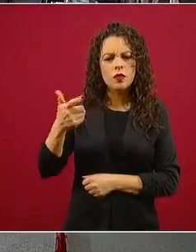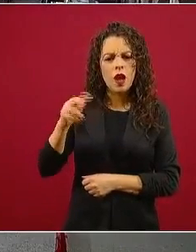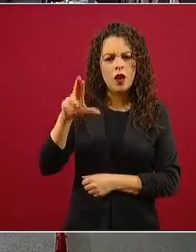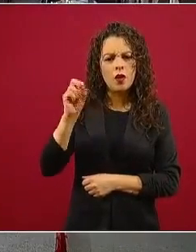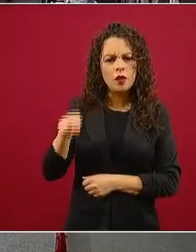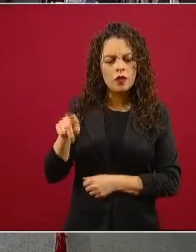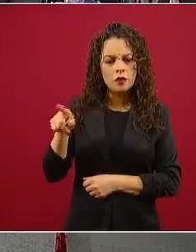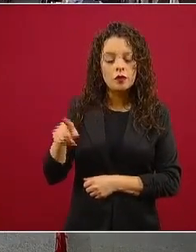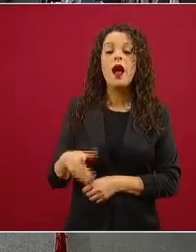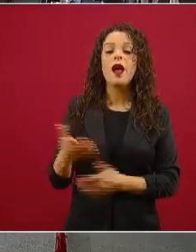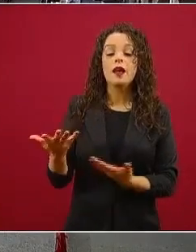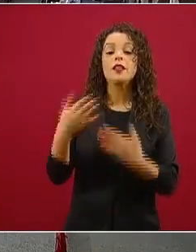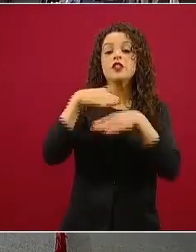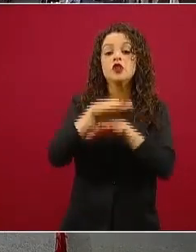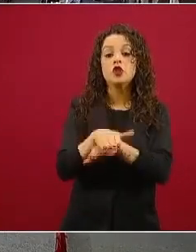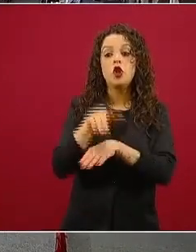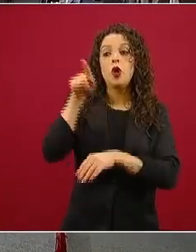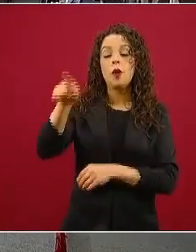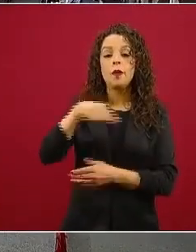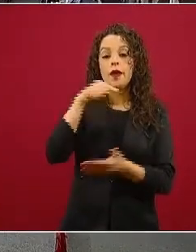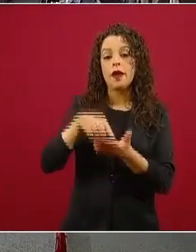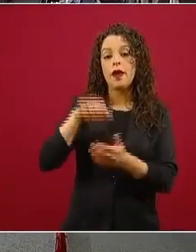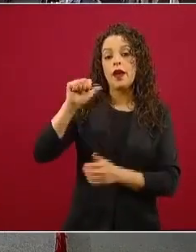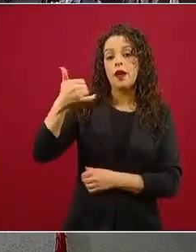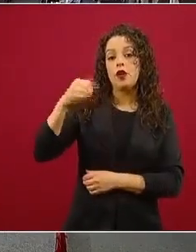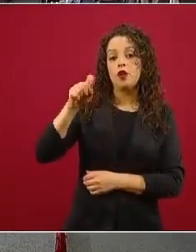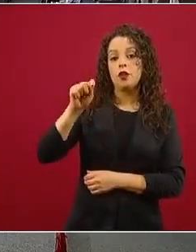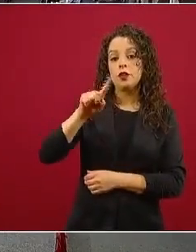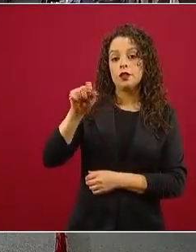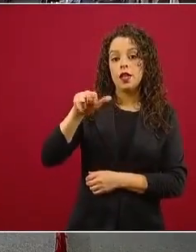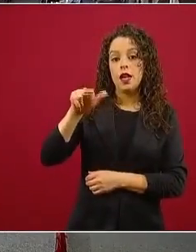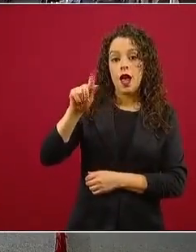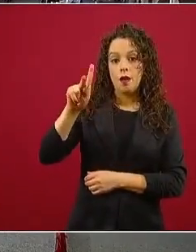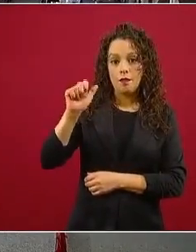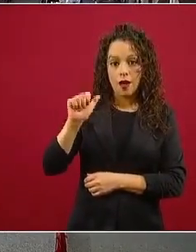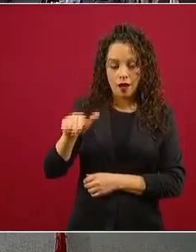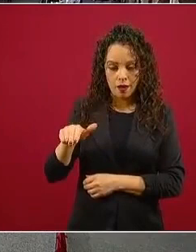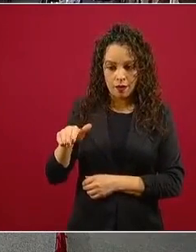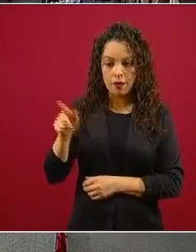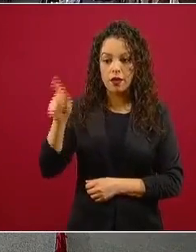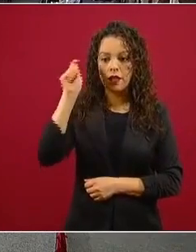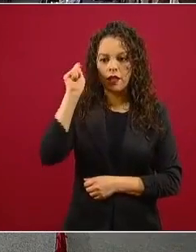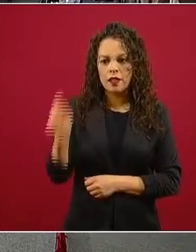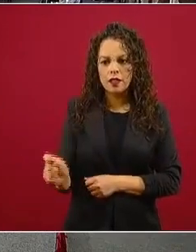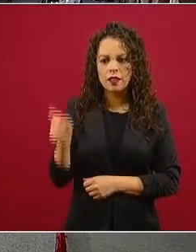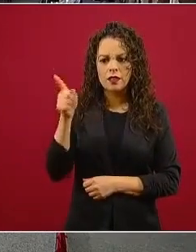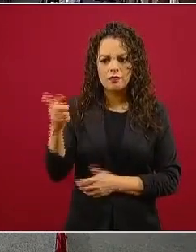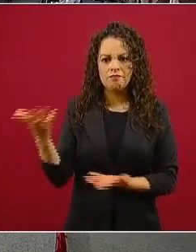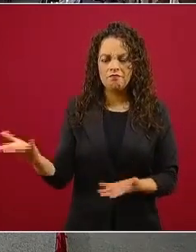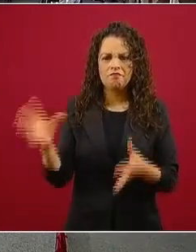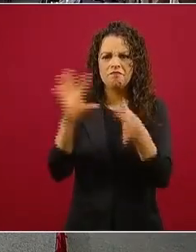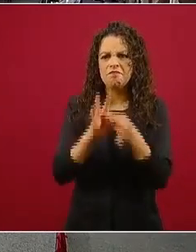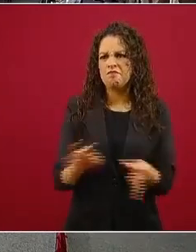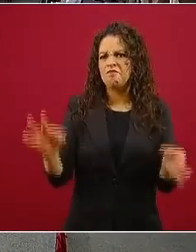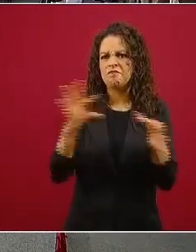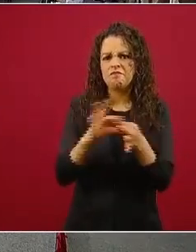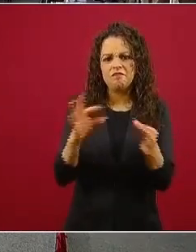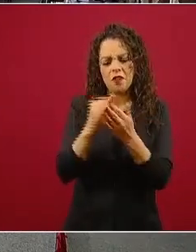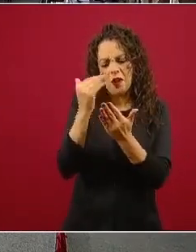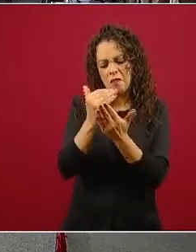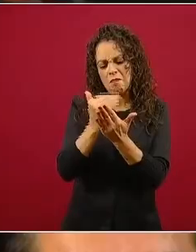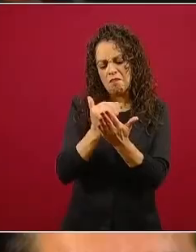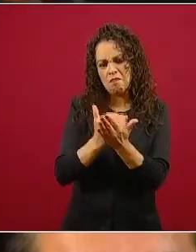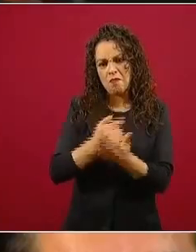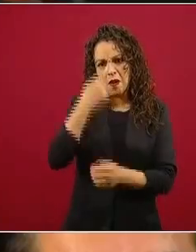Sobre Ayotzinapa y la mentira histórica, precisamente, se construyó toda una narración para implicar a los